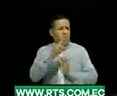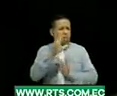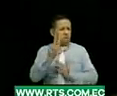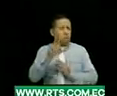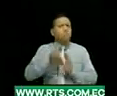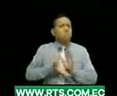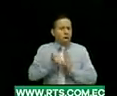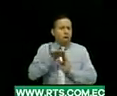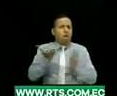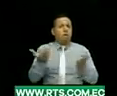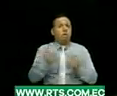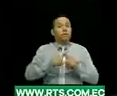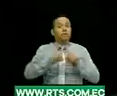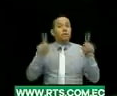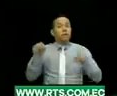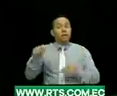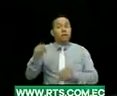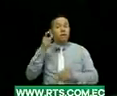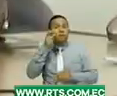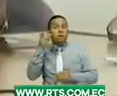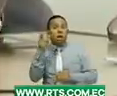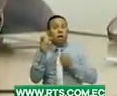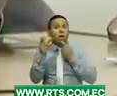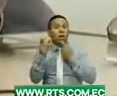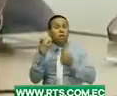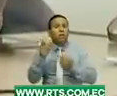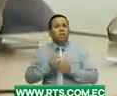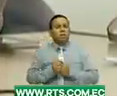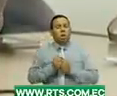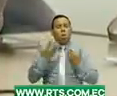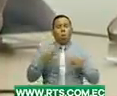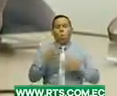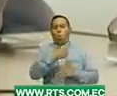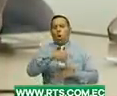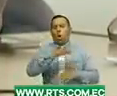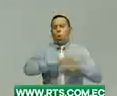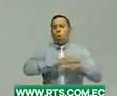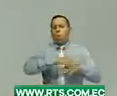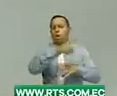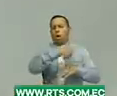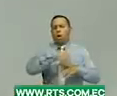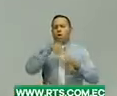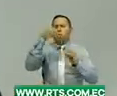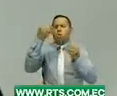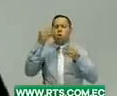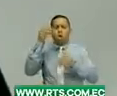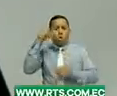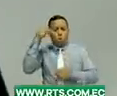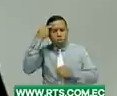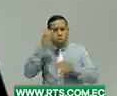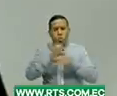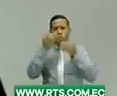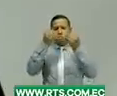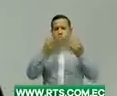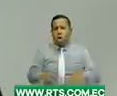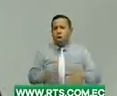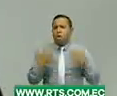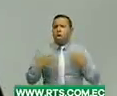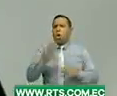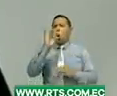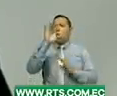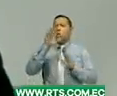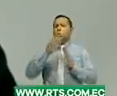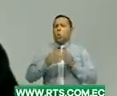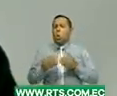la Fiscalía sustenta un perjuicio al Estado ecuatoriano de $28 millones. Se llegó a establecer una tarifa que no fue